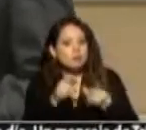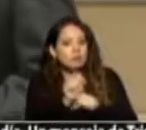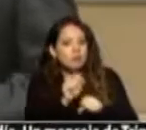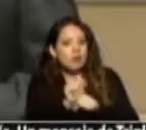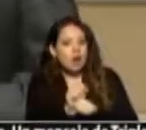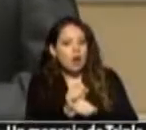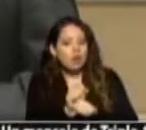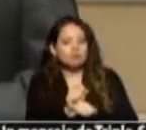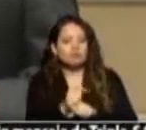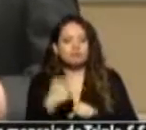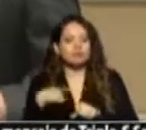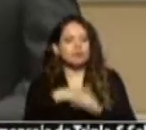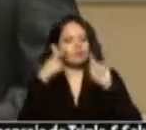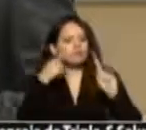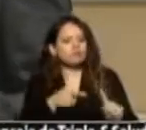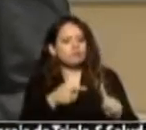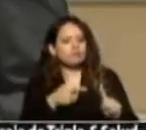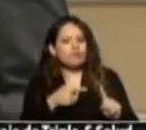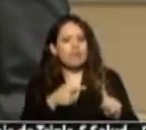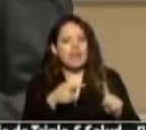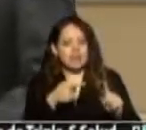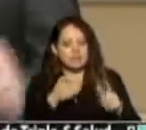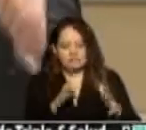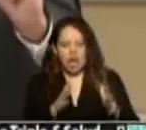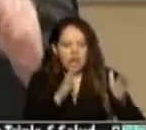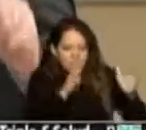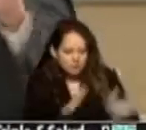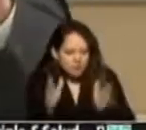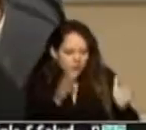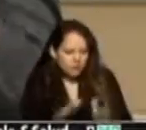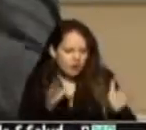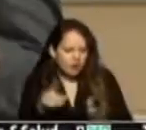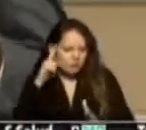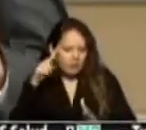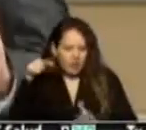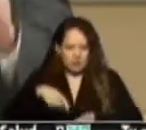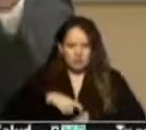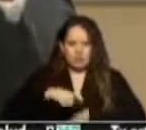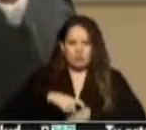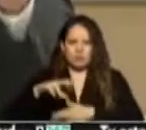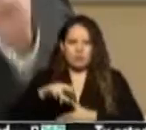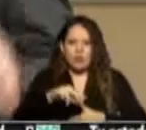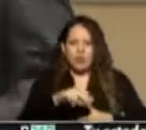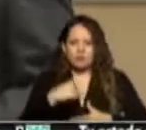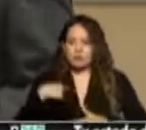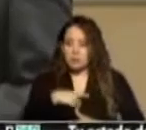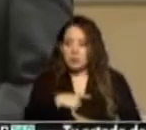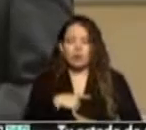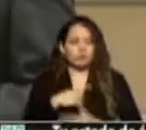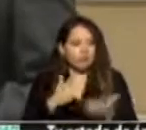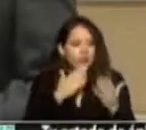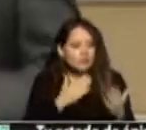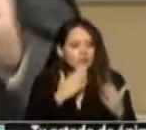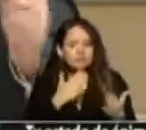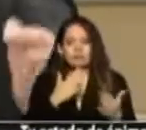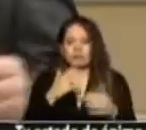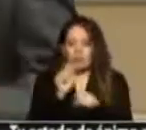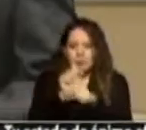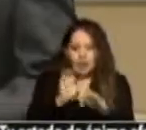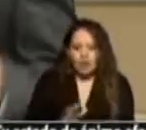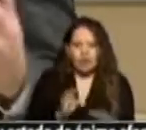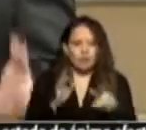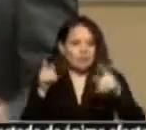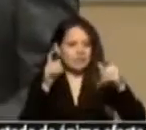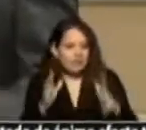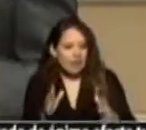nuestra primera iniciativa iba a ser prepararnos para la temporada de huracanes, lo cual hemos hecho en forma incansable. Agradecemos a todos los compañeros, tanto